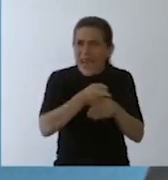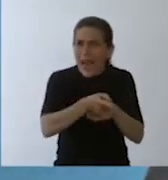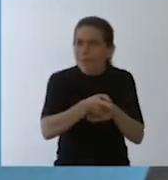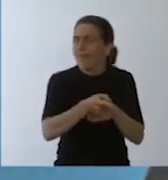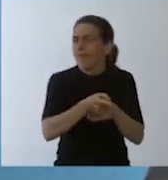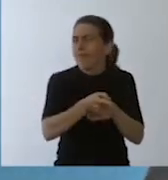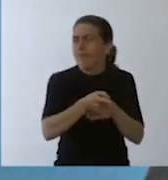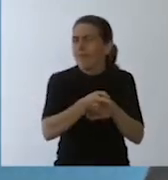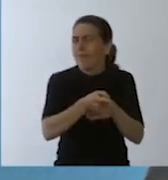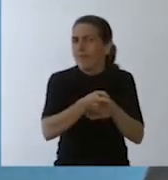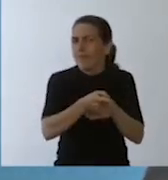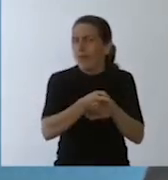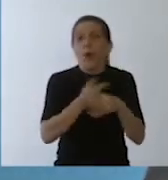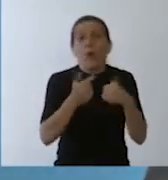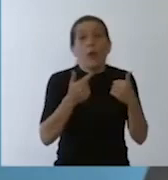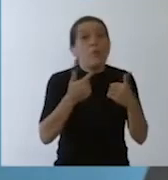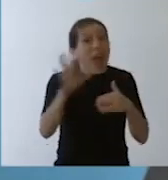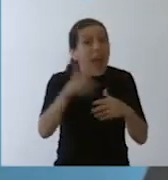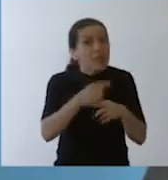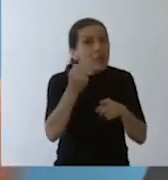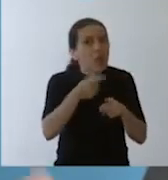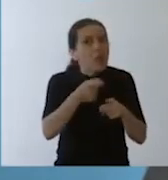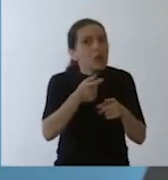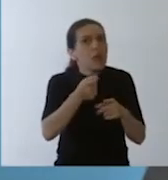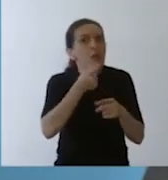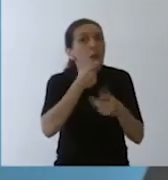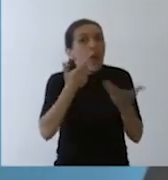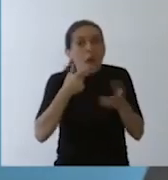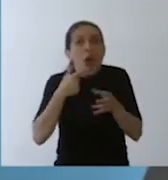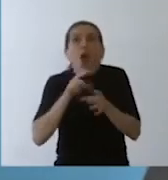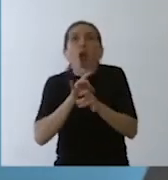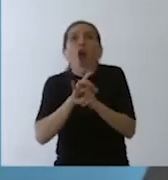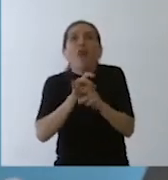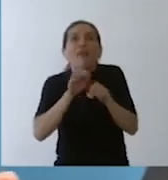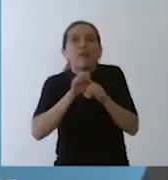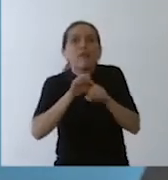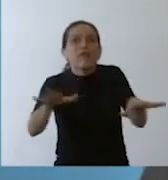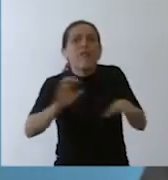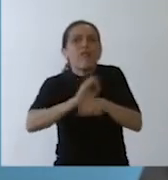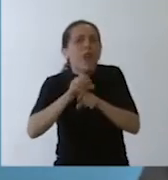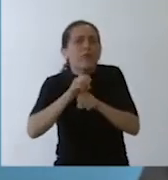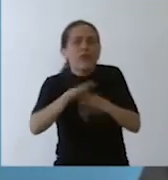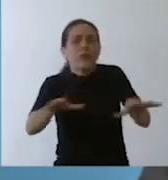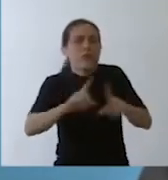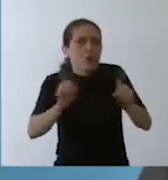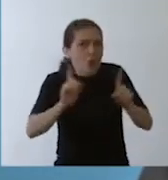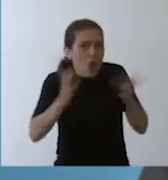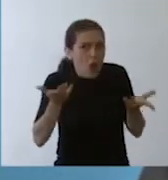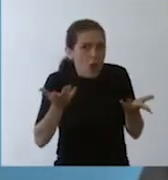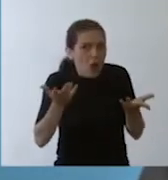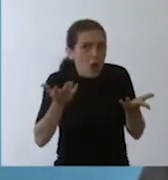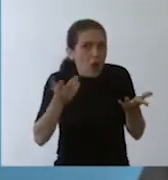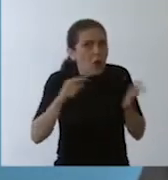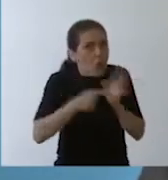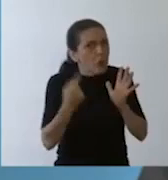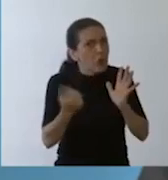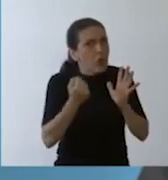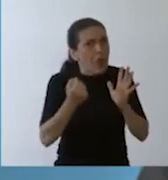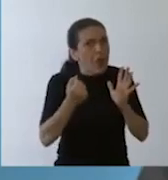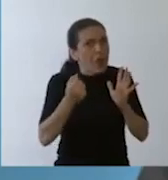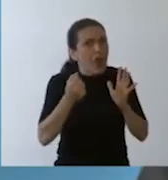menor. Sobre todo que la situación epidemiológica no lo condice. Y ahí viene otro punto importante. Esto no es